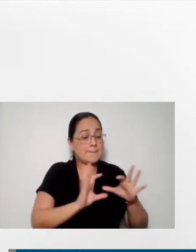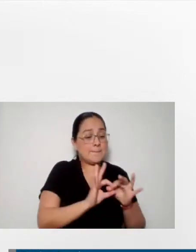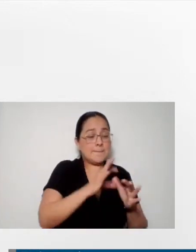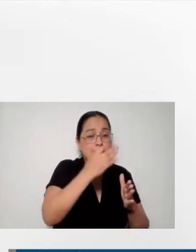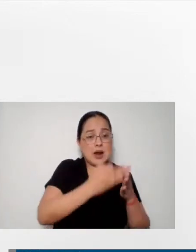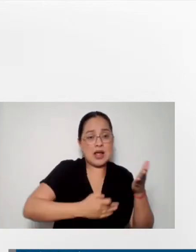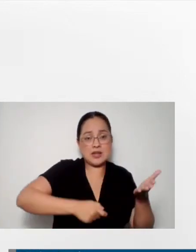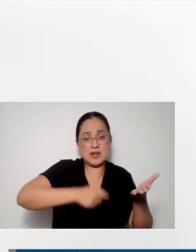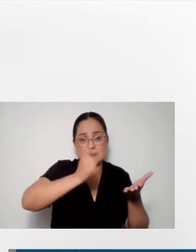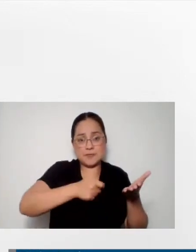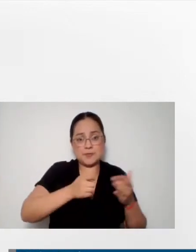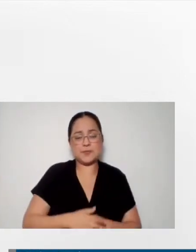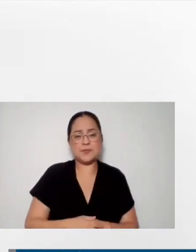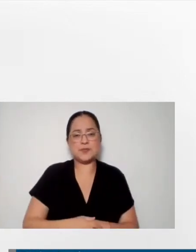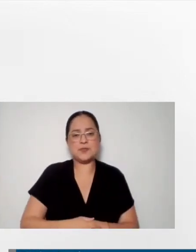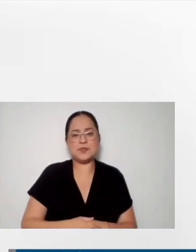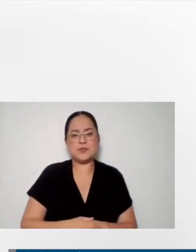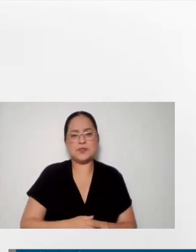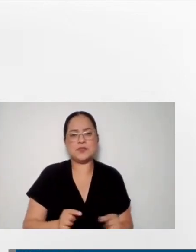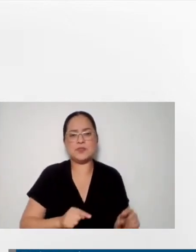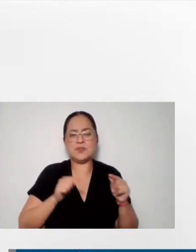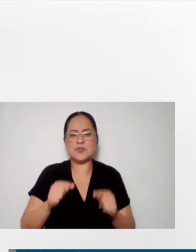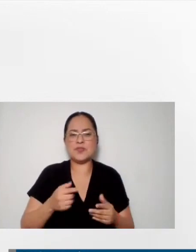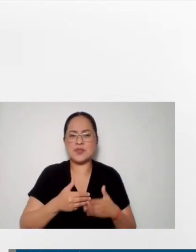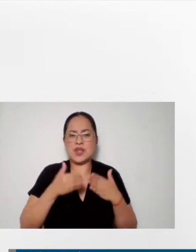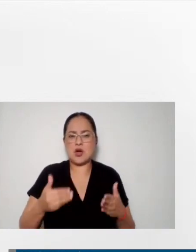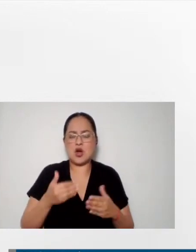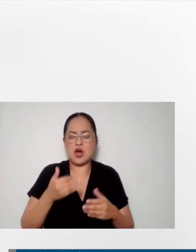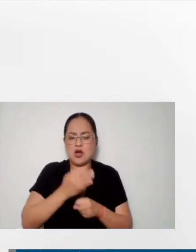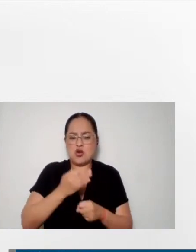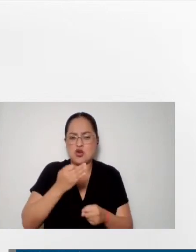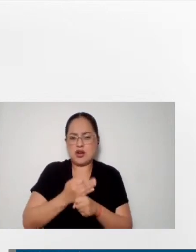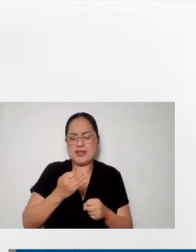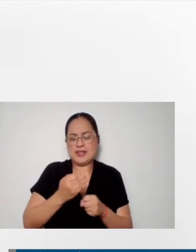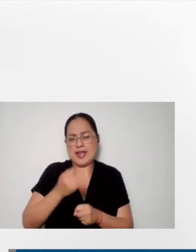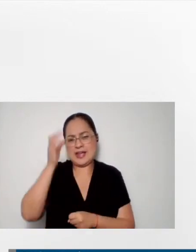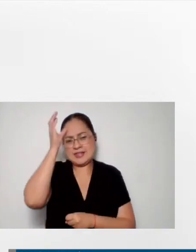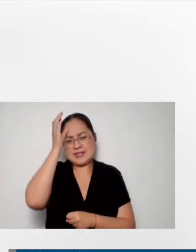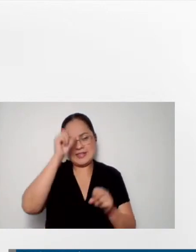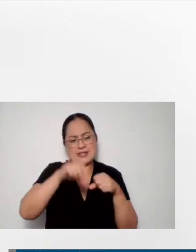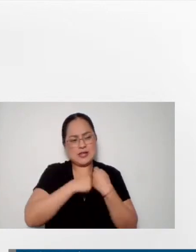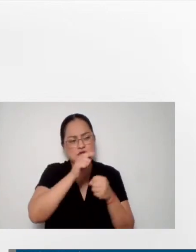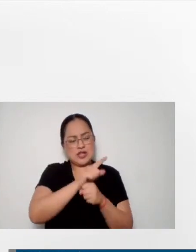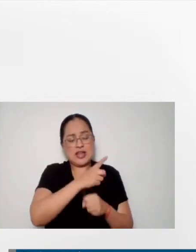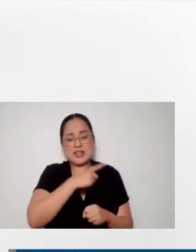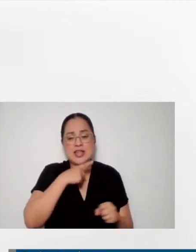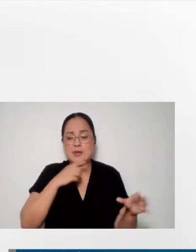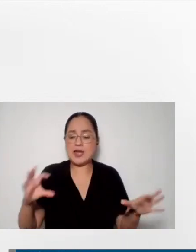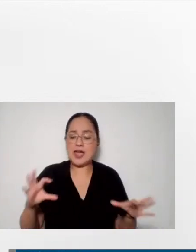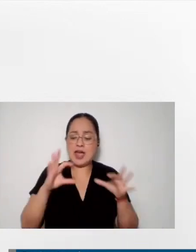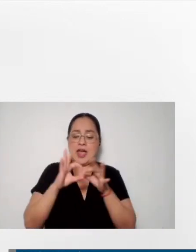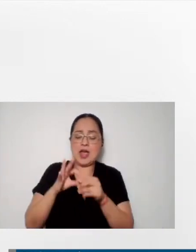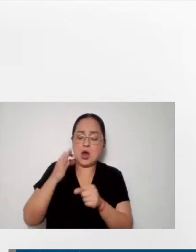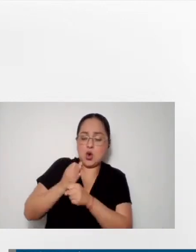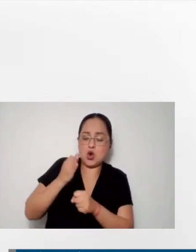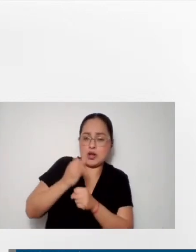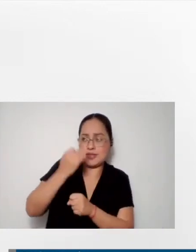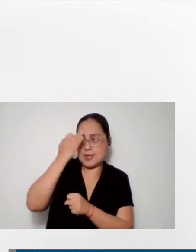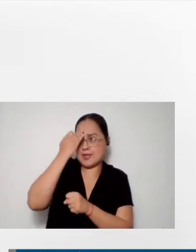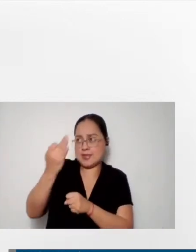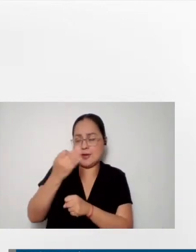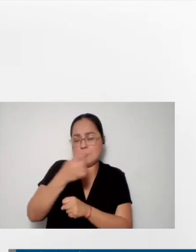esto, insisto, estamos en una ciencia social que va a tener que responder a las exigencias del momento en el que se resuelve.